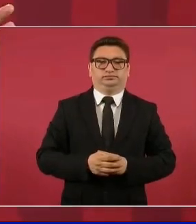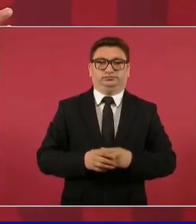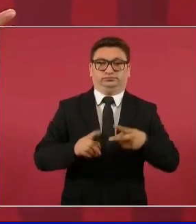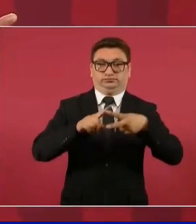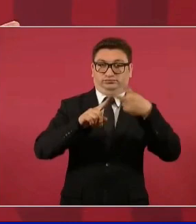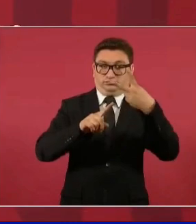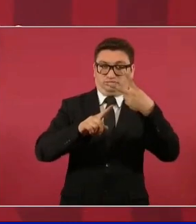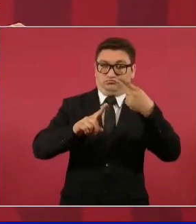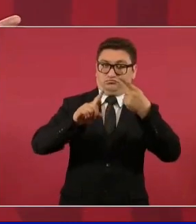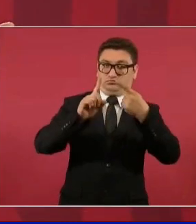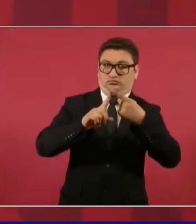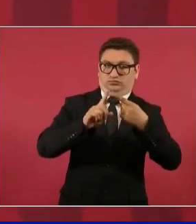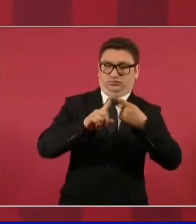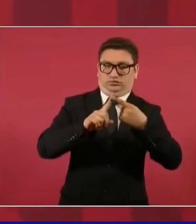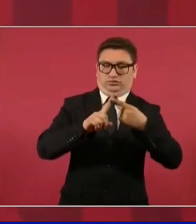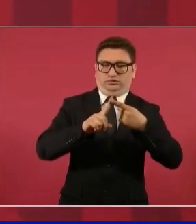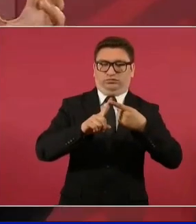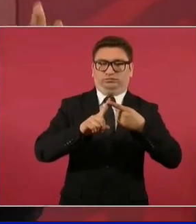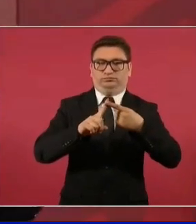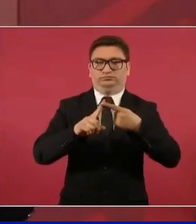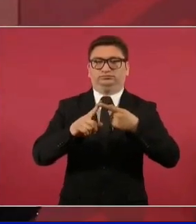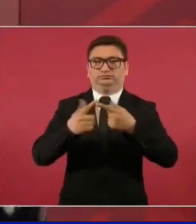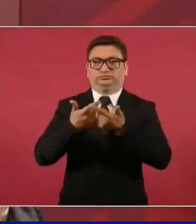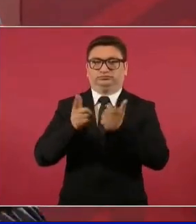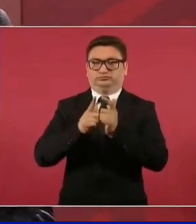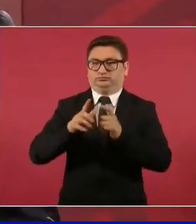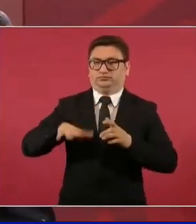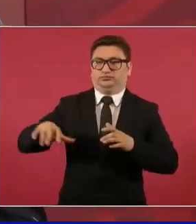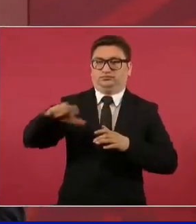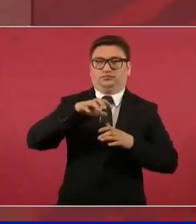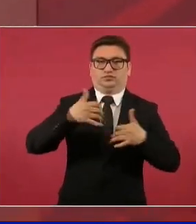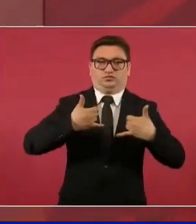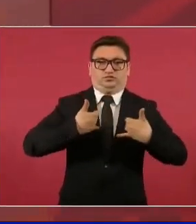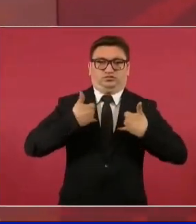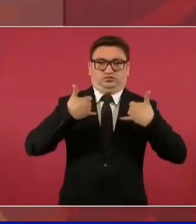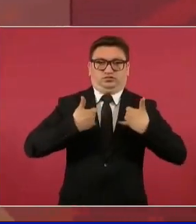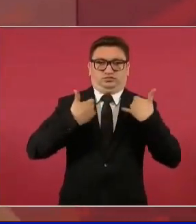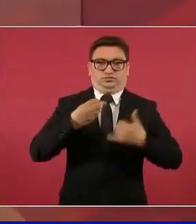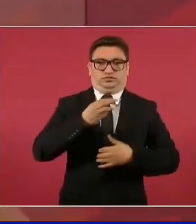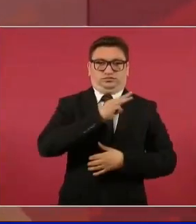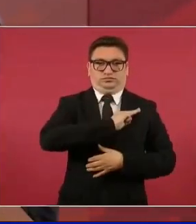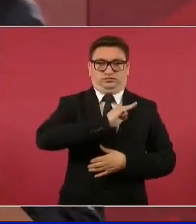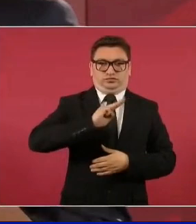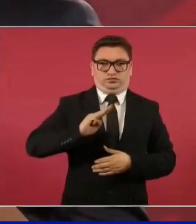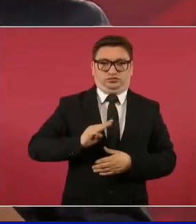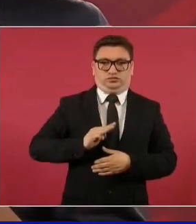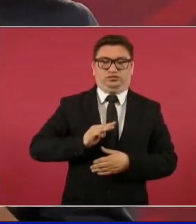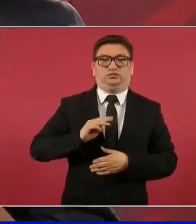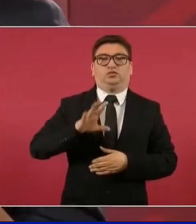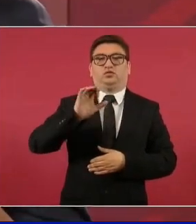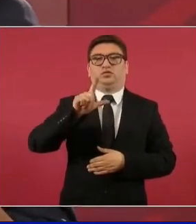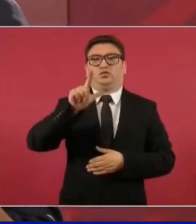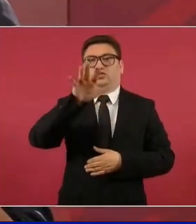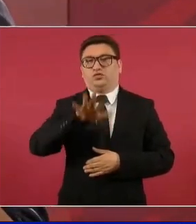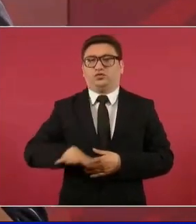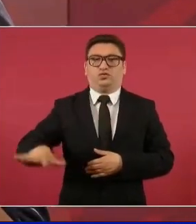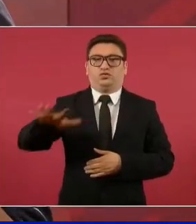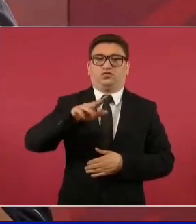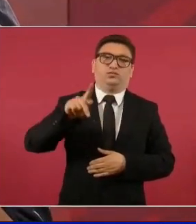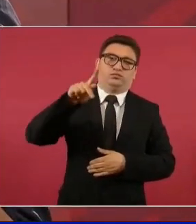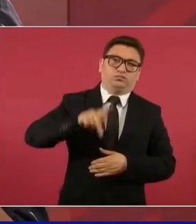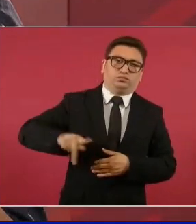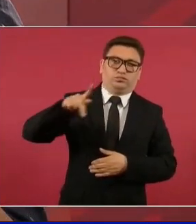los jóvenes de municipios y en especial de colonias y